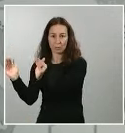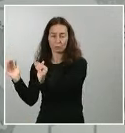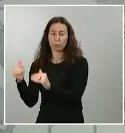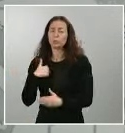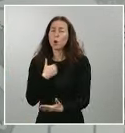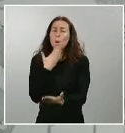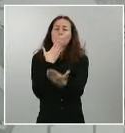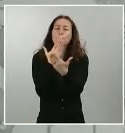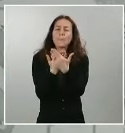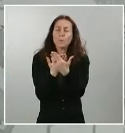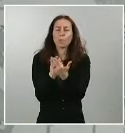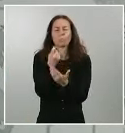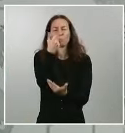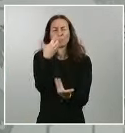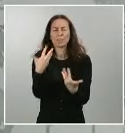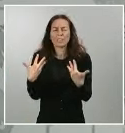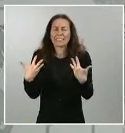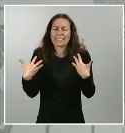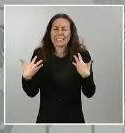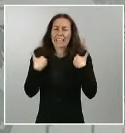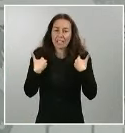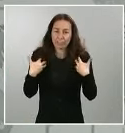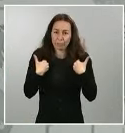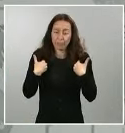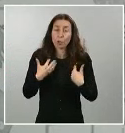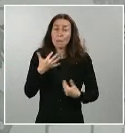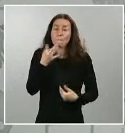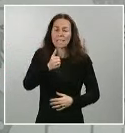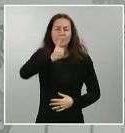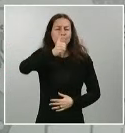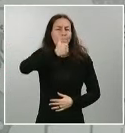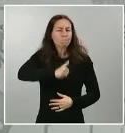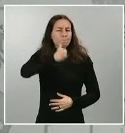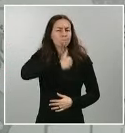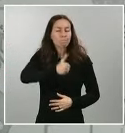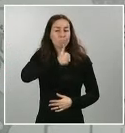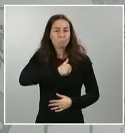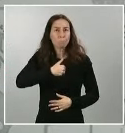resistencia. Sacrificio, resistencia y moral de victoria.